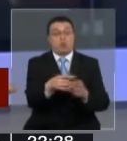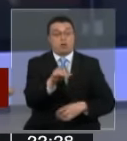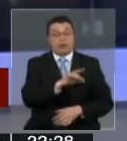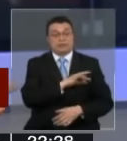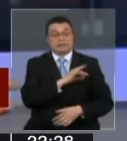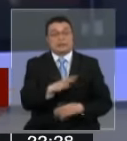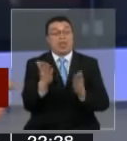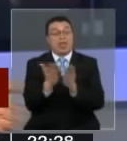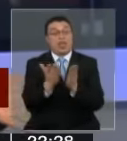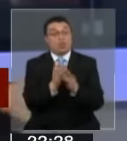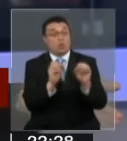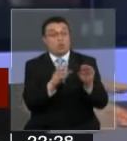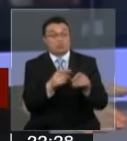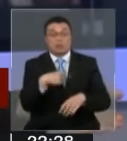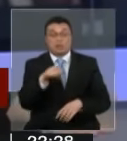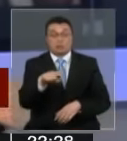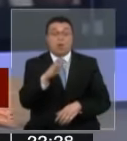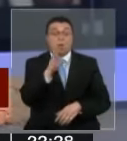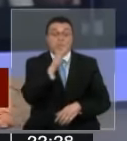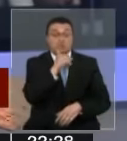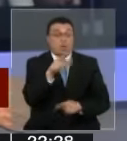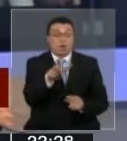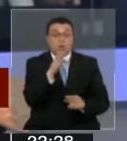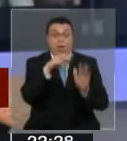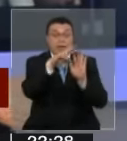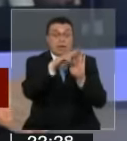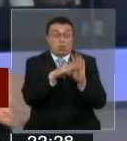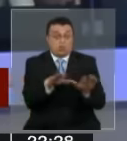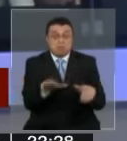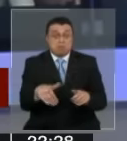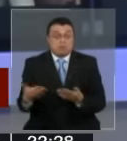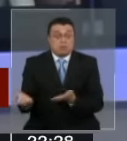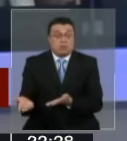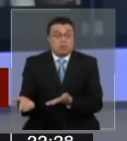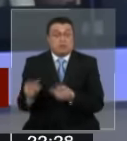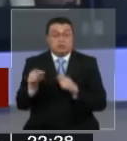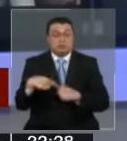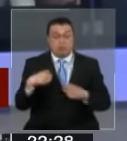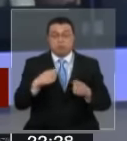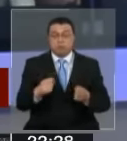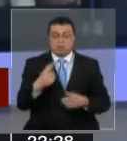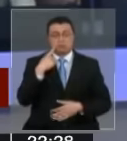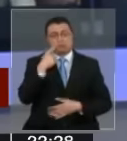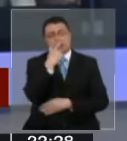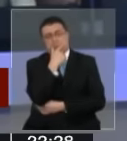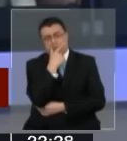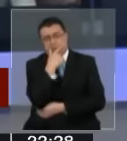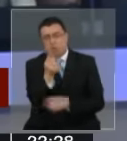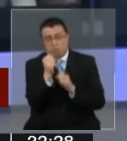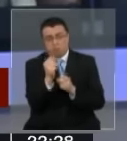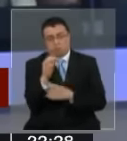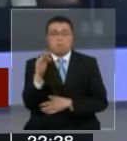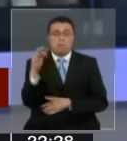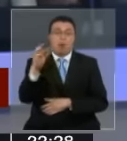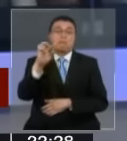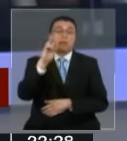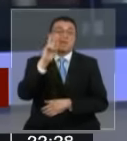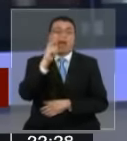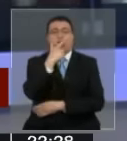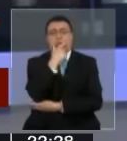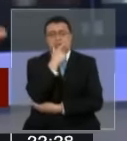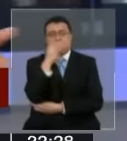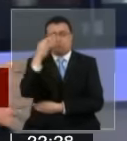educación seguimos sin tener una regulación que permita decir, bueno, esto va a pasar con la educación privada y